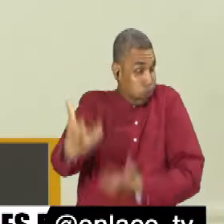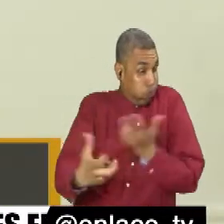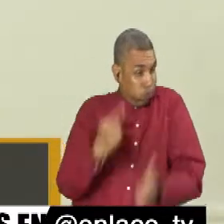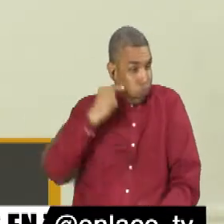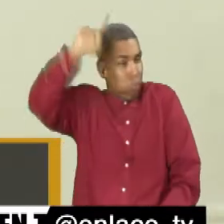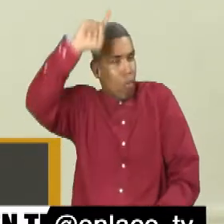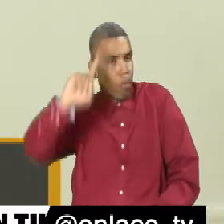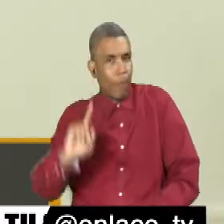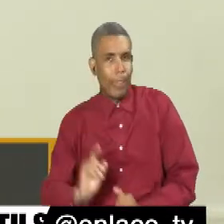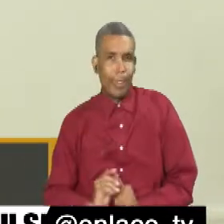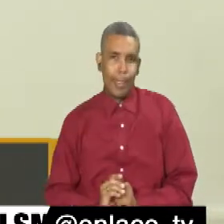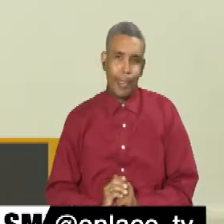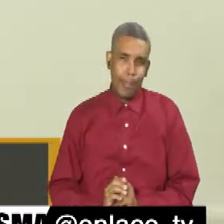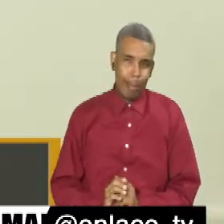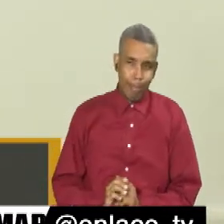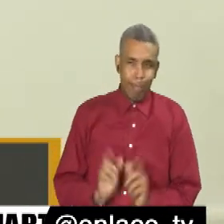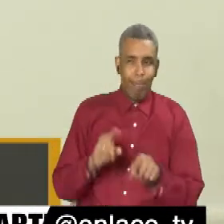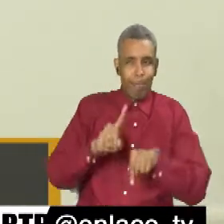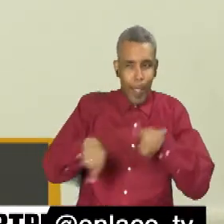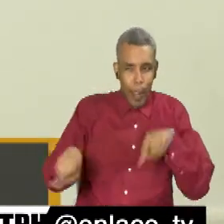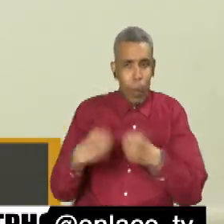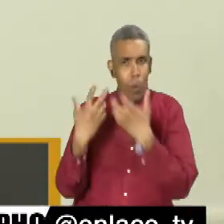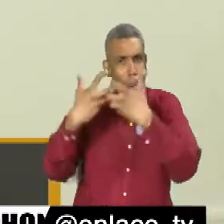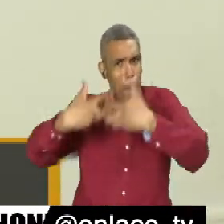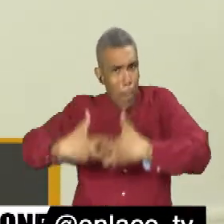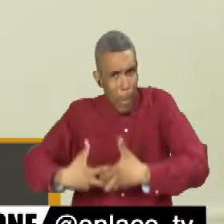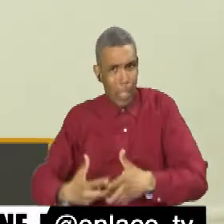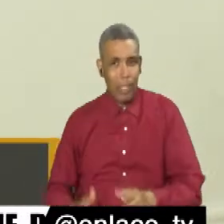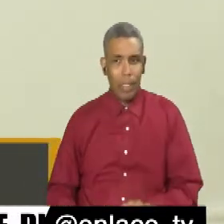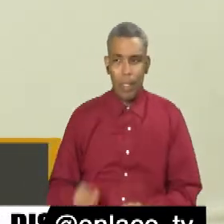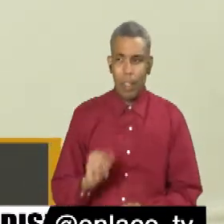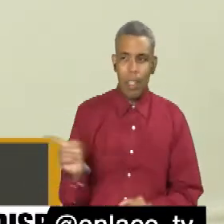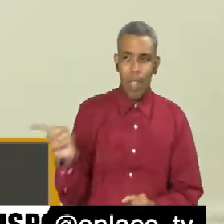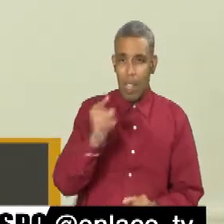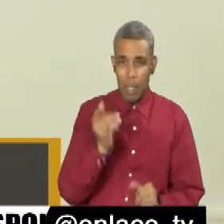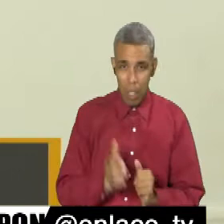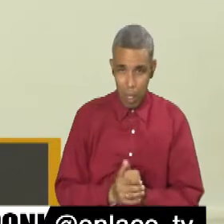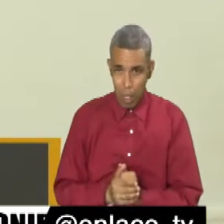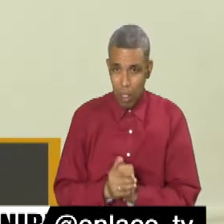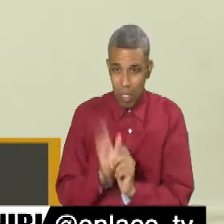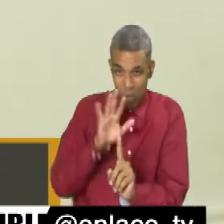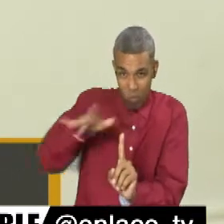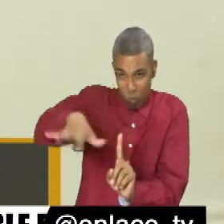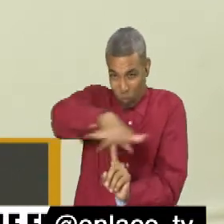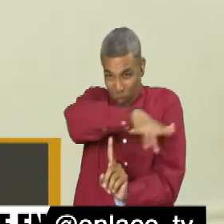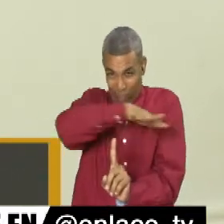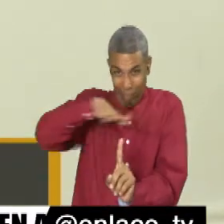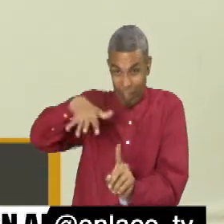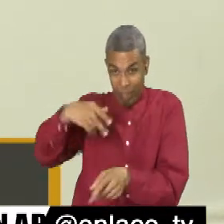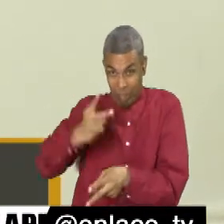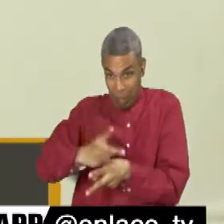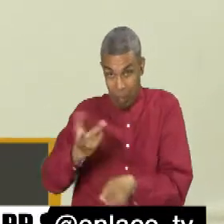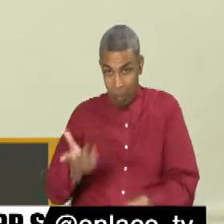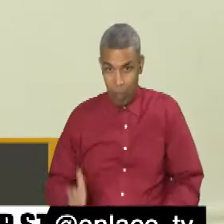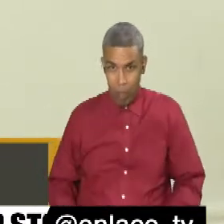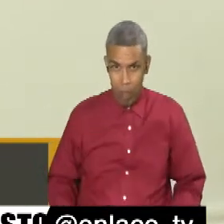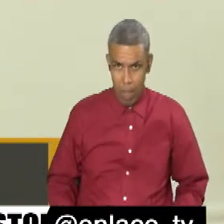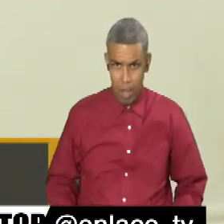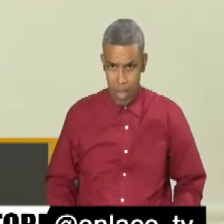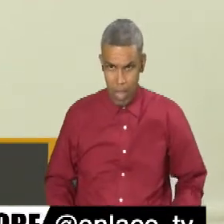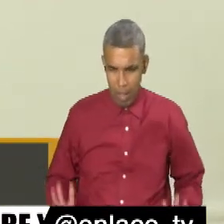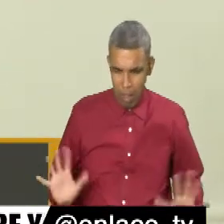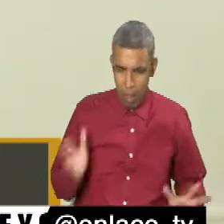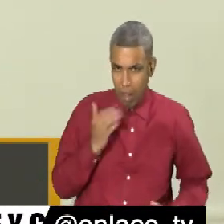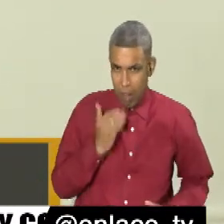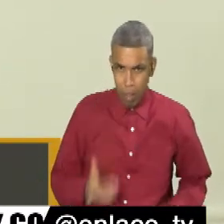puede decir que están ubicadas muy fuera de la ciudad, en perímetros donde a su alrededor no hay nada.